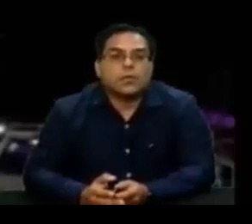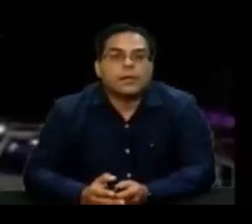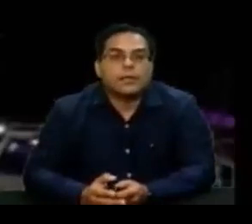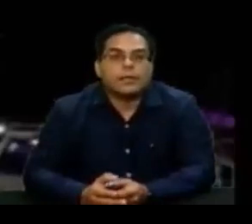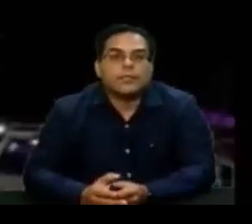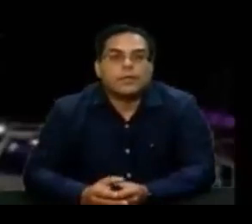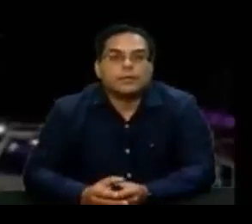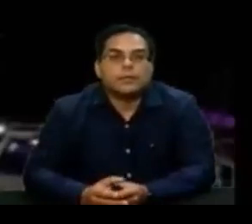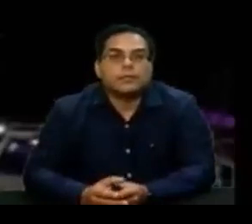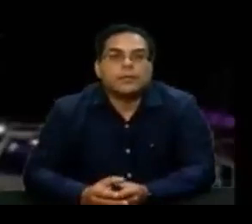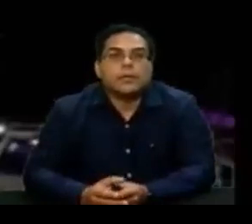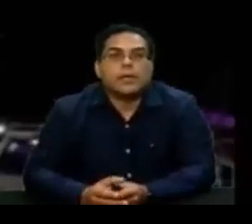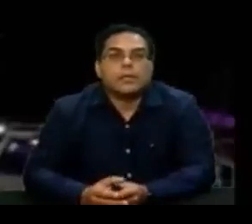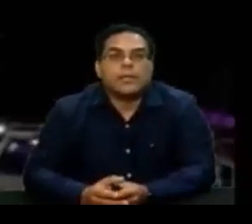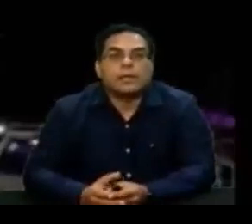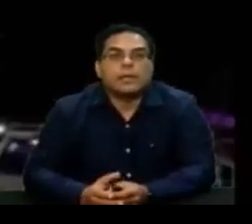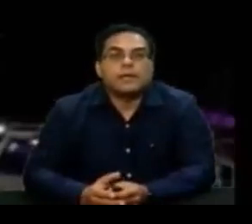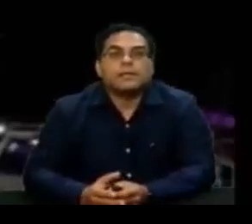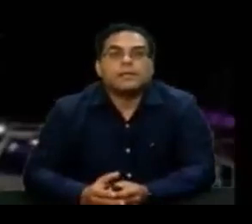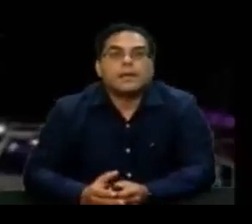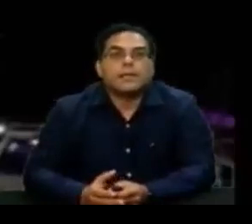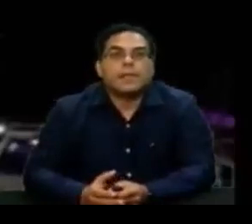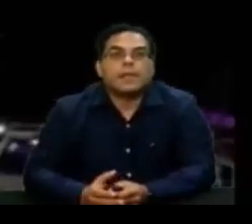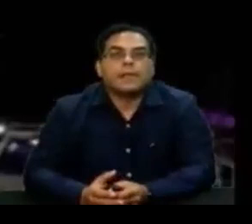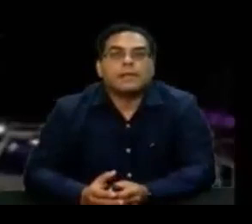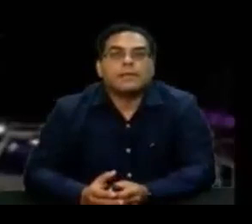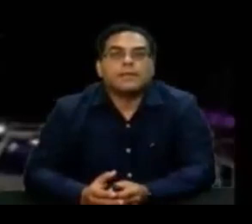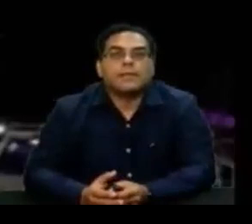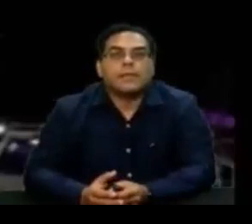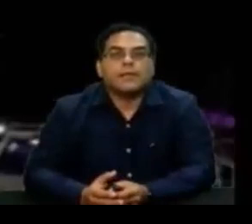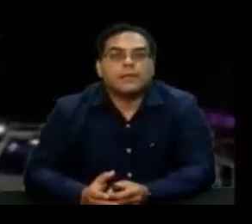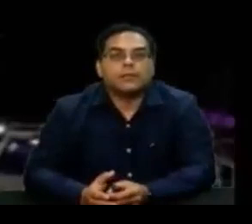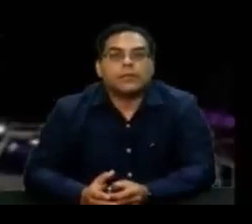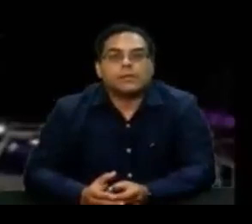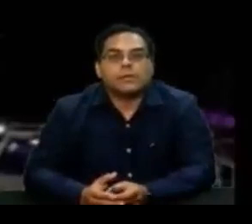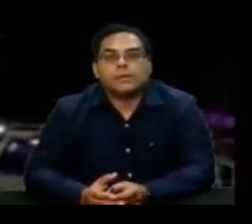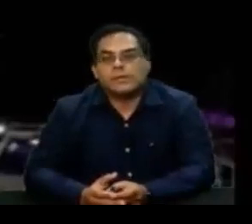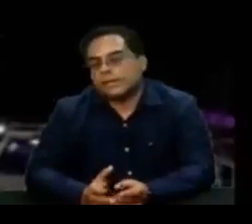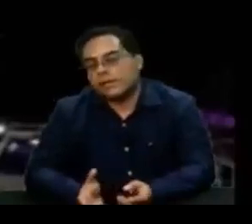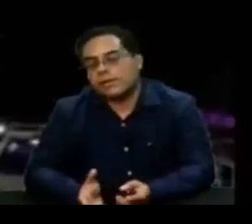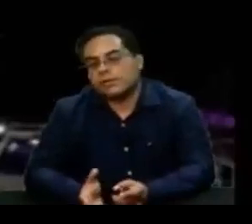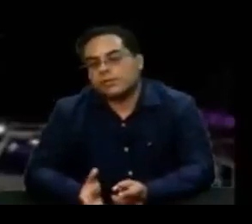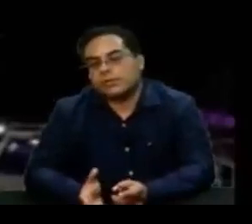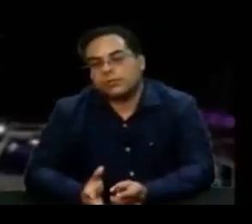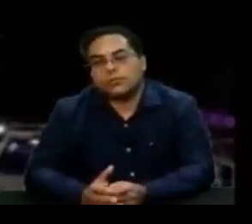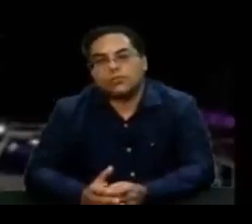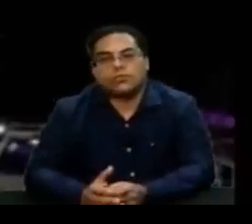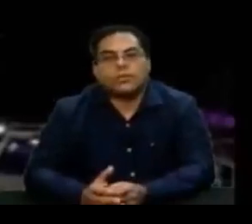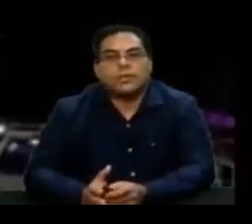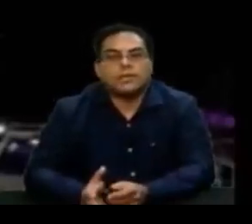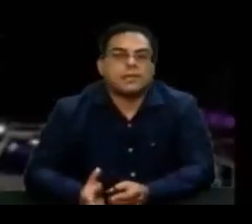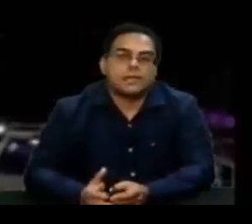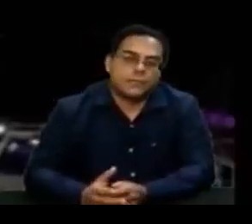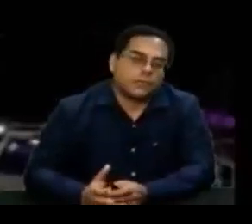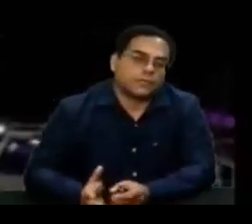golpe en la mandíbula, ¿no? Bien, les decía, hay fracturas, se han clasificado como Lefort 1, 2